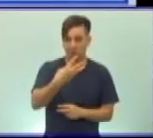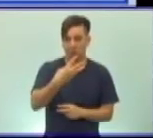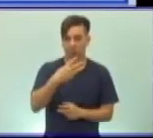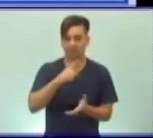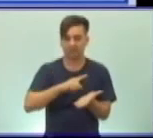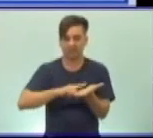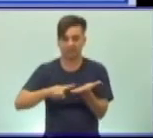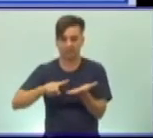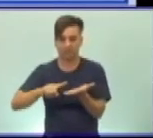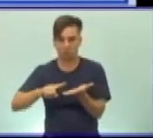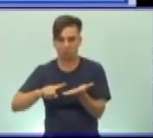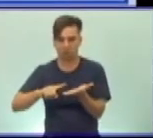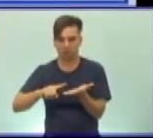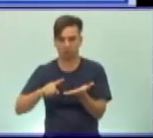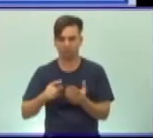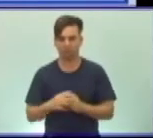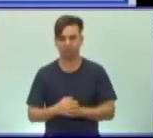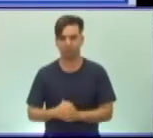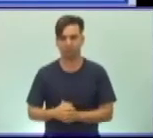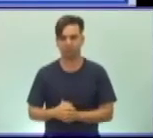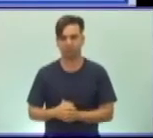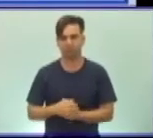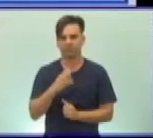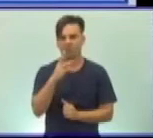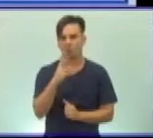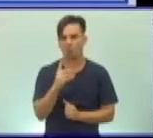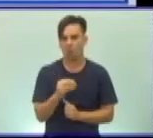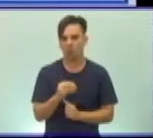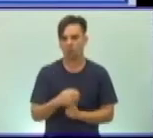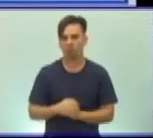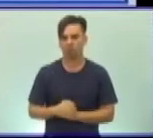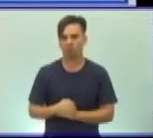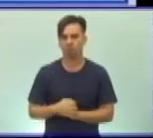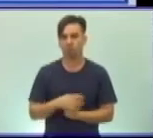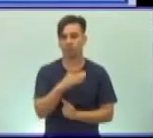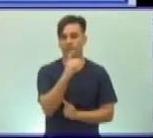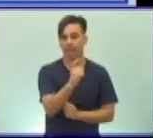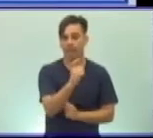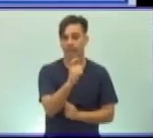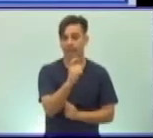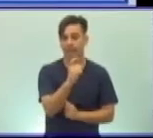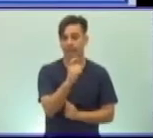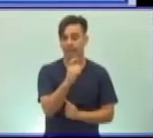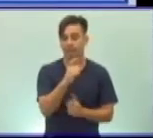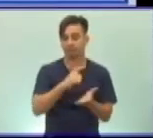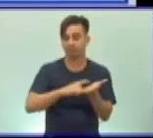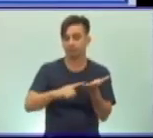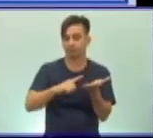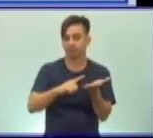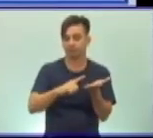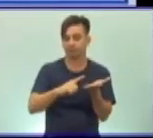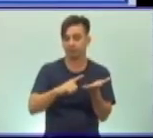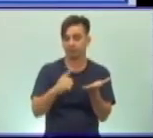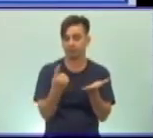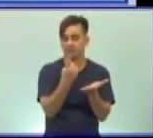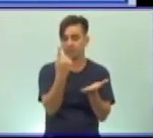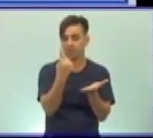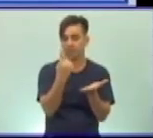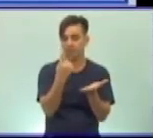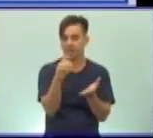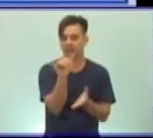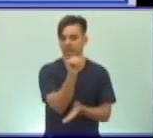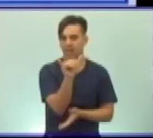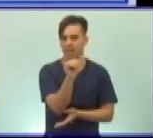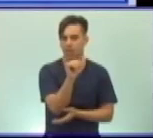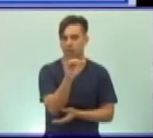refiero a la cantidad de libros. Entonces, si X era la cantidad de la primera semana, entonces va a ser igual a